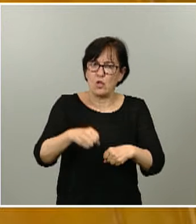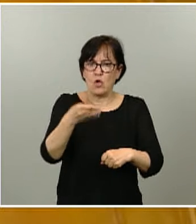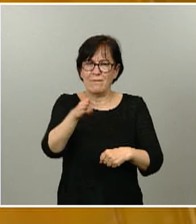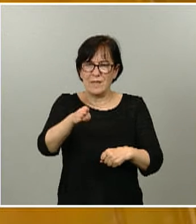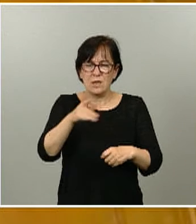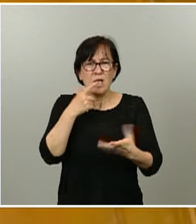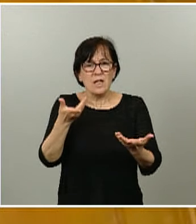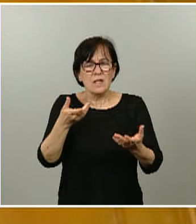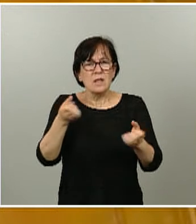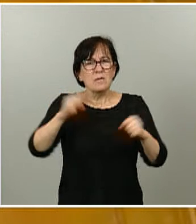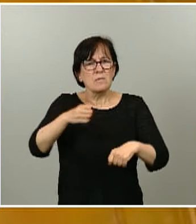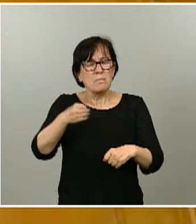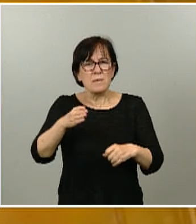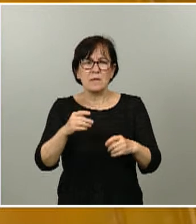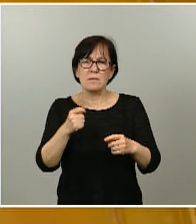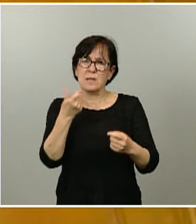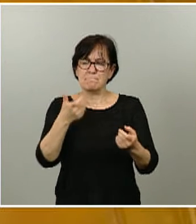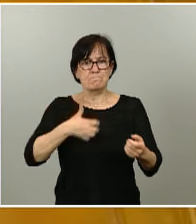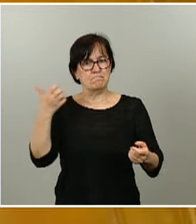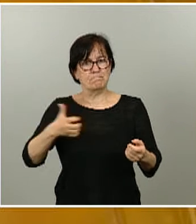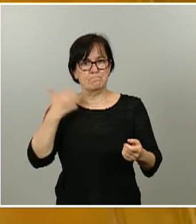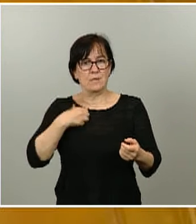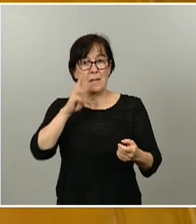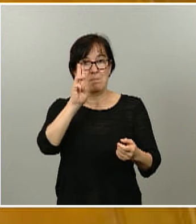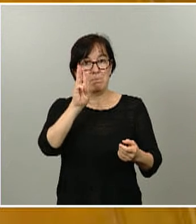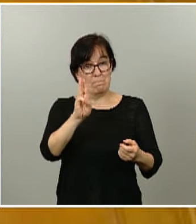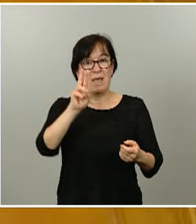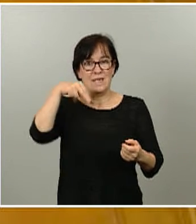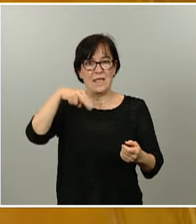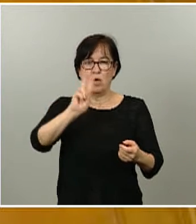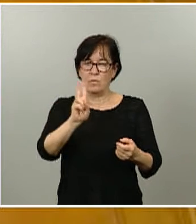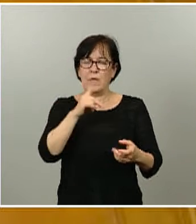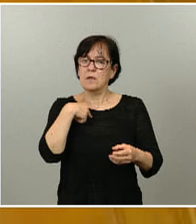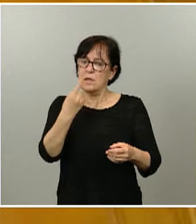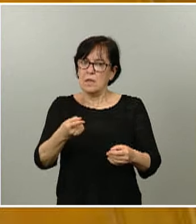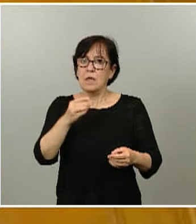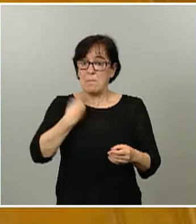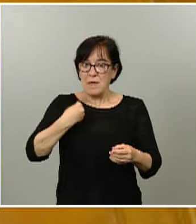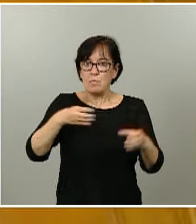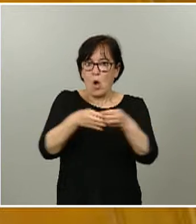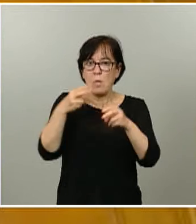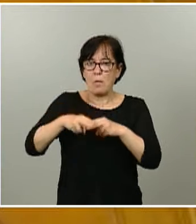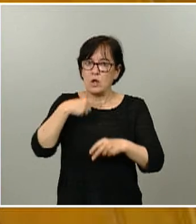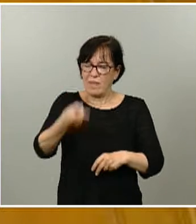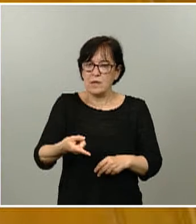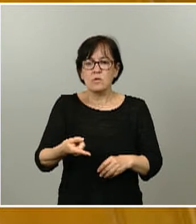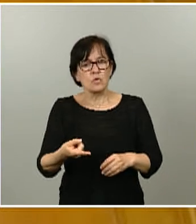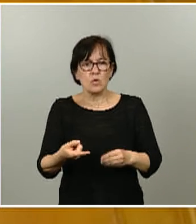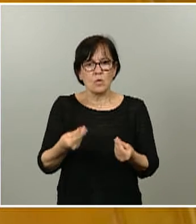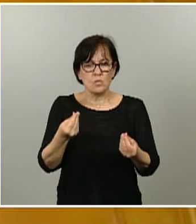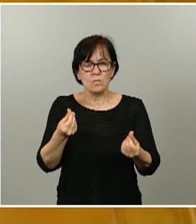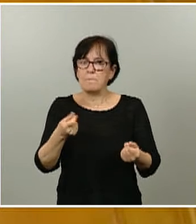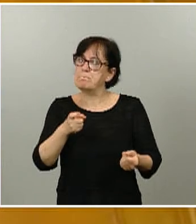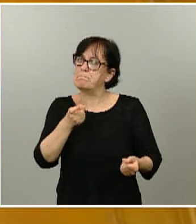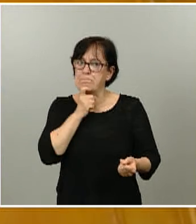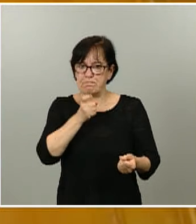creado, por otro lado, un enorme malestar en el PNV y el PNV ha llegado a decir que esto dificulta que se